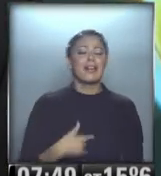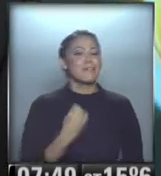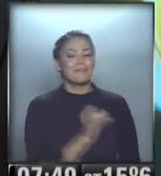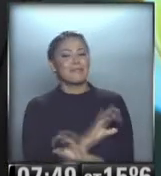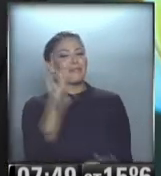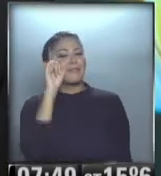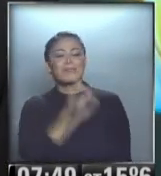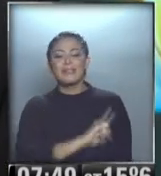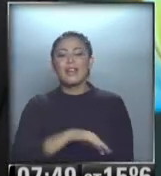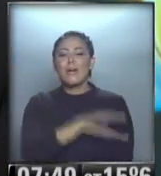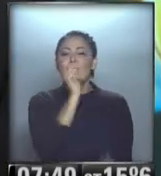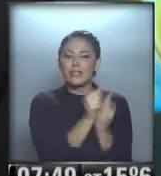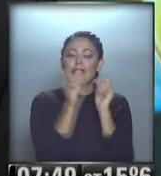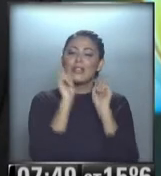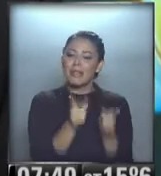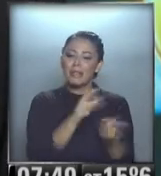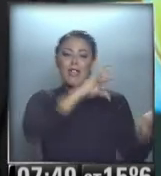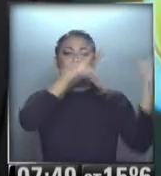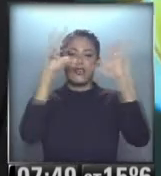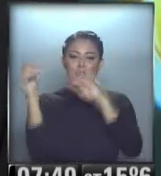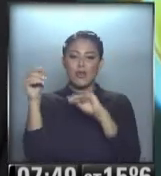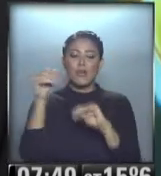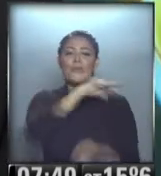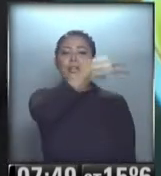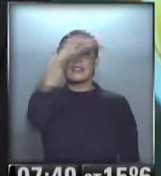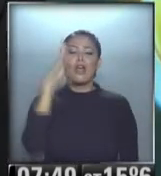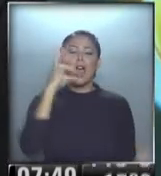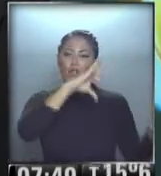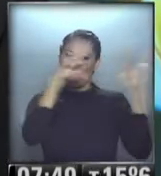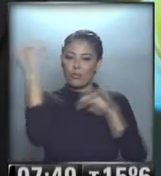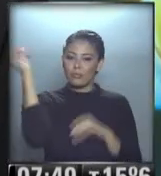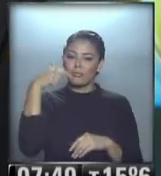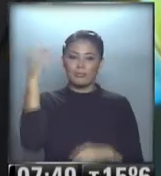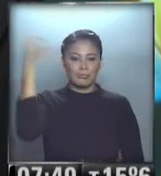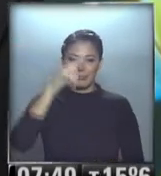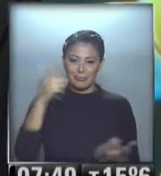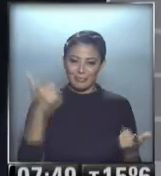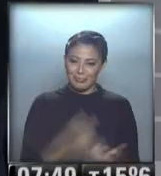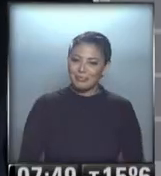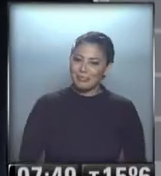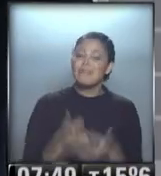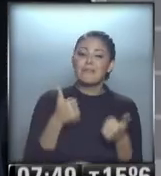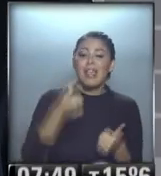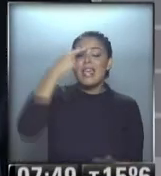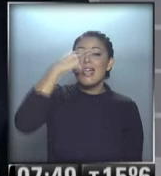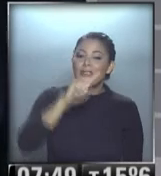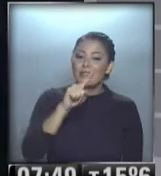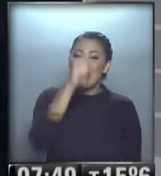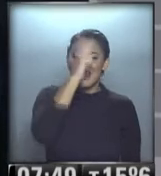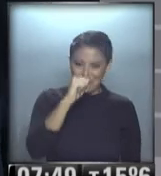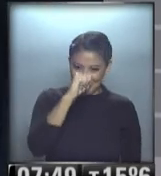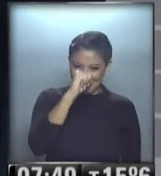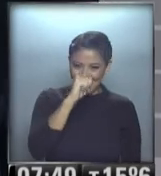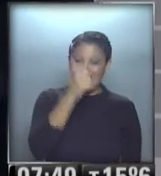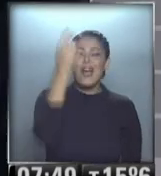barbaridad! Rosario también con mucha nubosidad, cielos parcialmente nublados. Tampoco va a llover en Rosario este fin de semana. Bueno, y cerrando el domingo